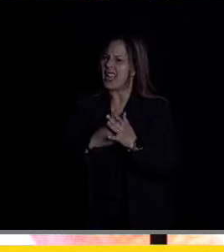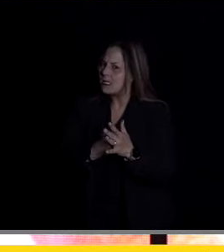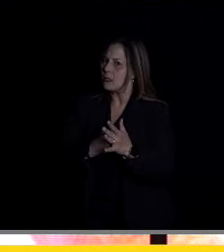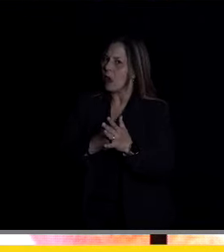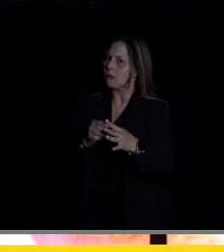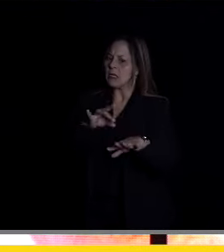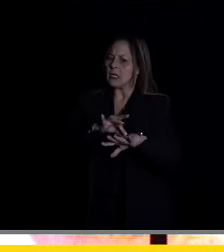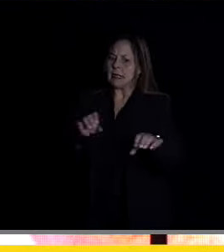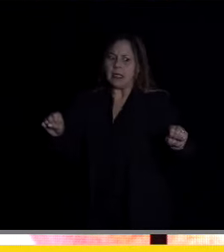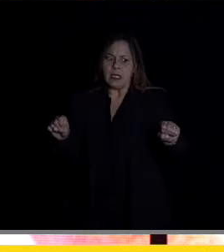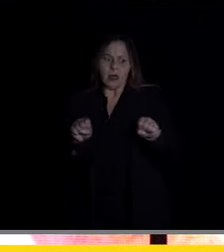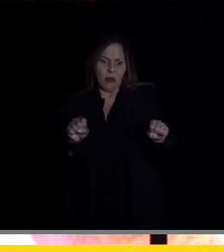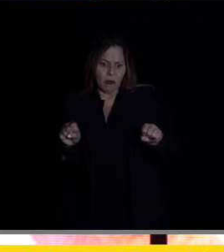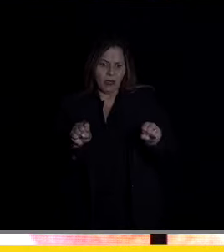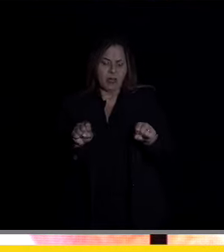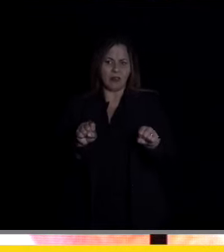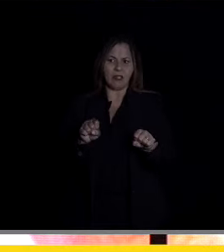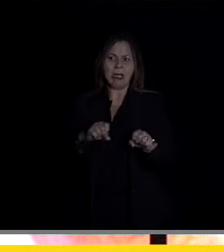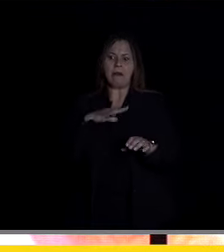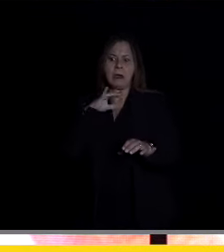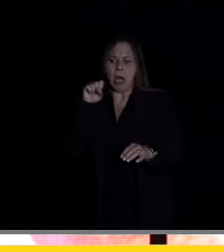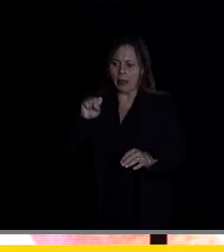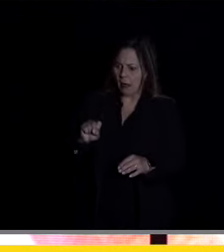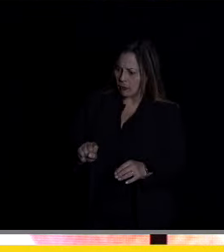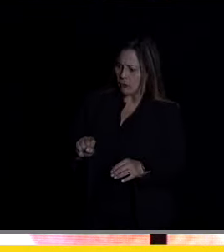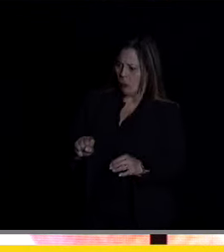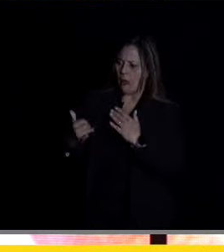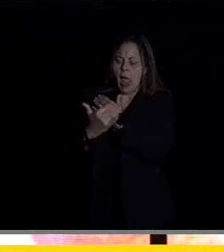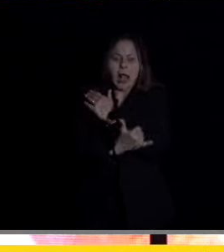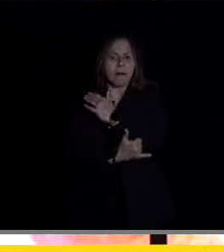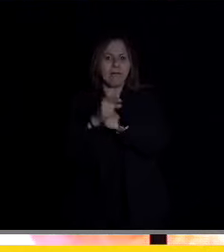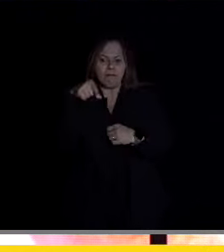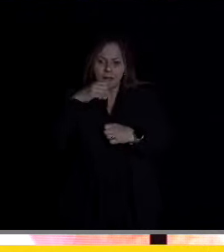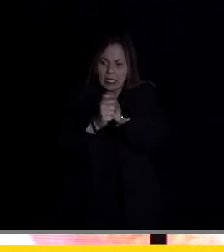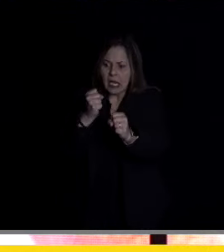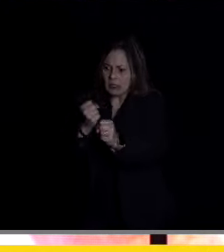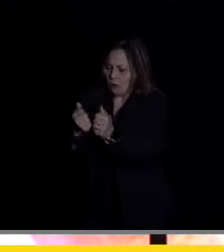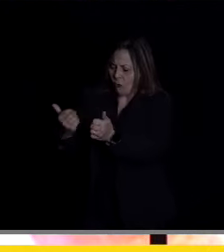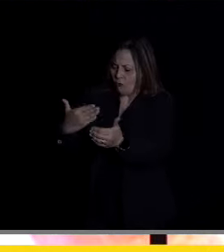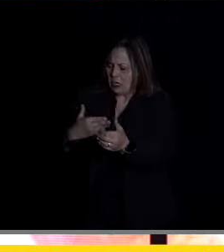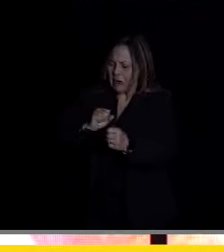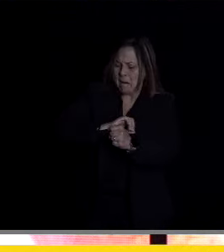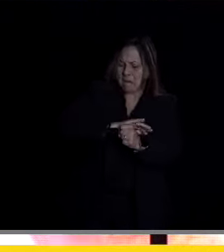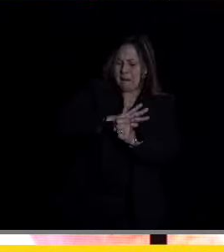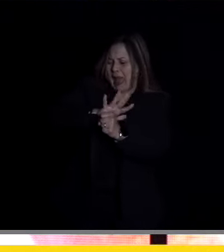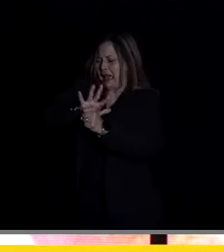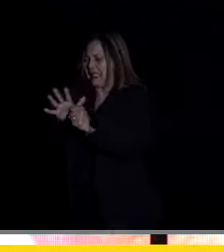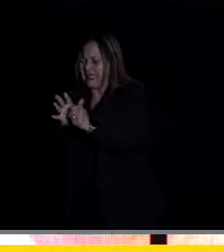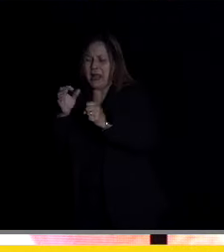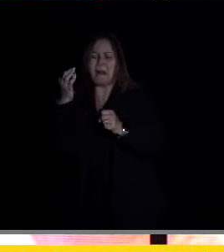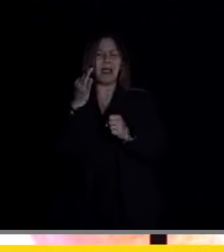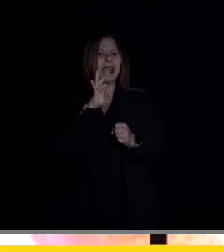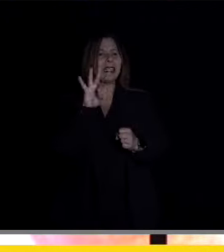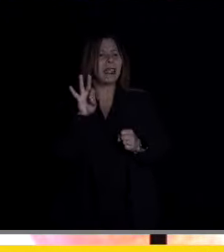intensa, afectando particularmente la zona sur del país. Y ese año trajo consigo una pandemia que cambió el mundo entero, obligándonos